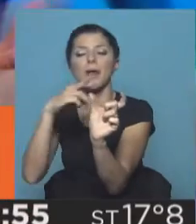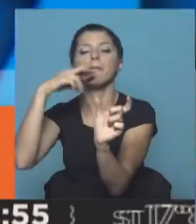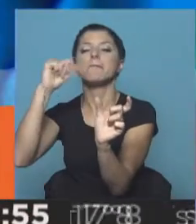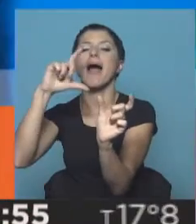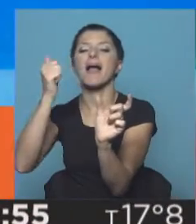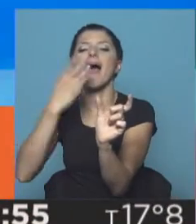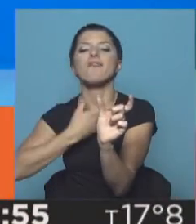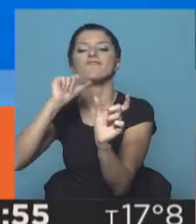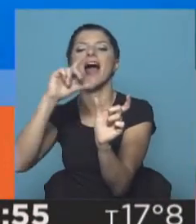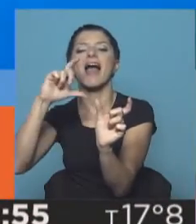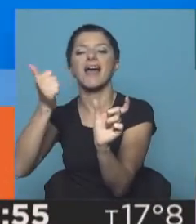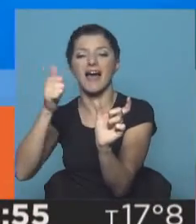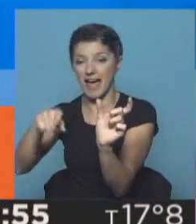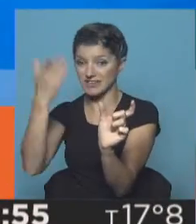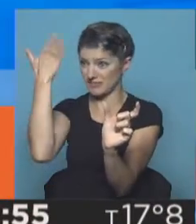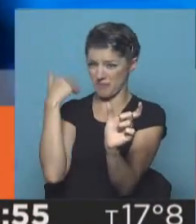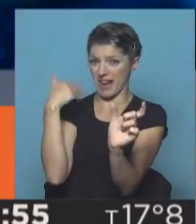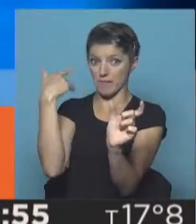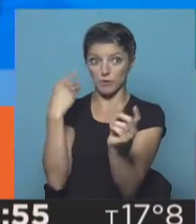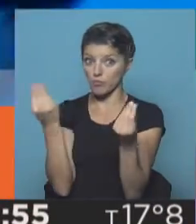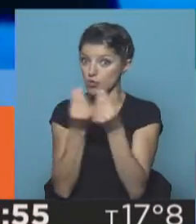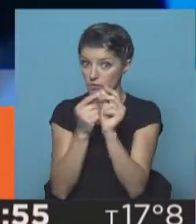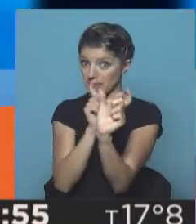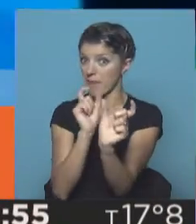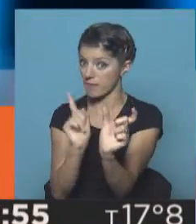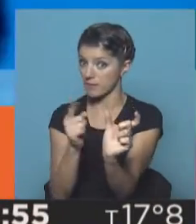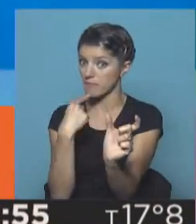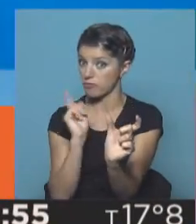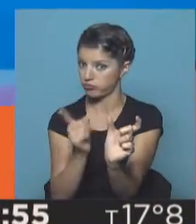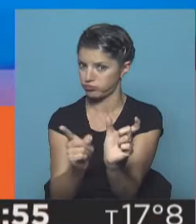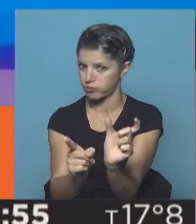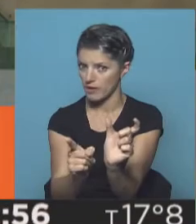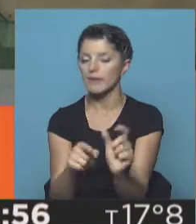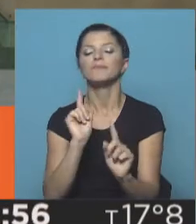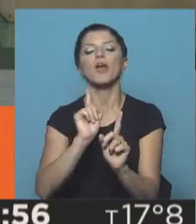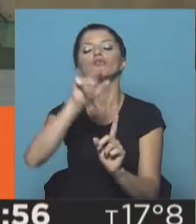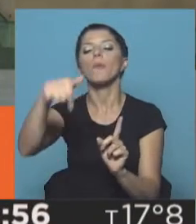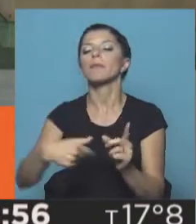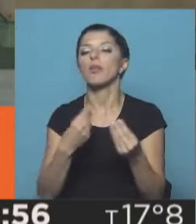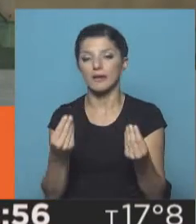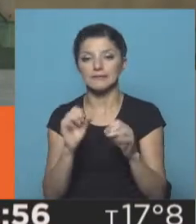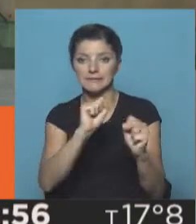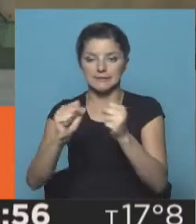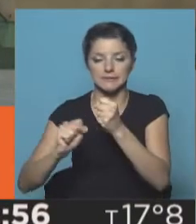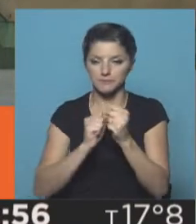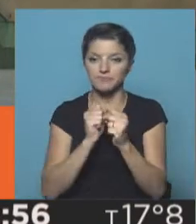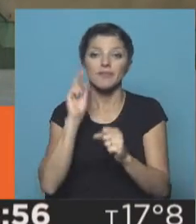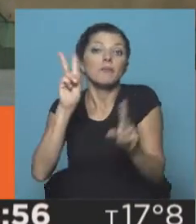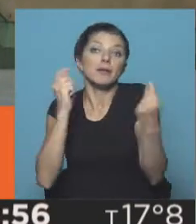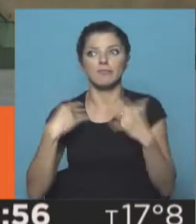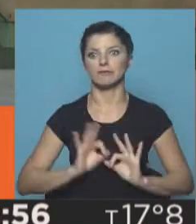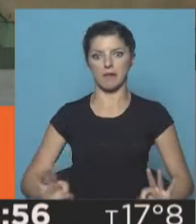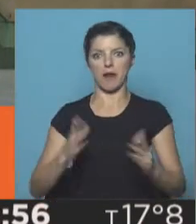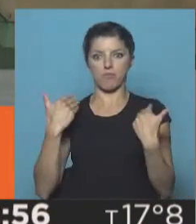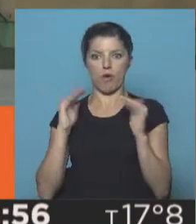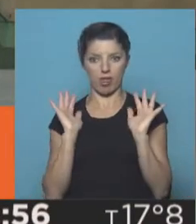surgió en el debate allá. Entonces, y eso ha producido una especie de desesperación, sálvese quien pueda, y yo creo